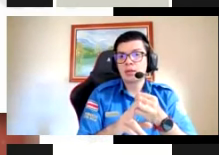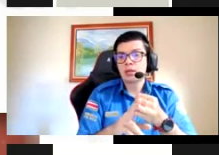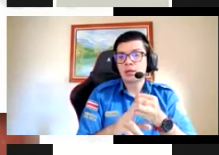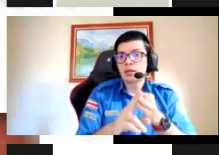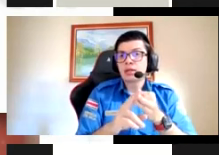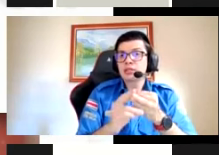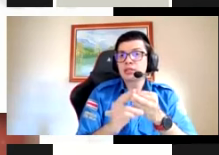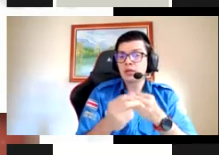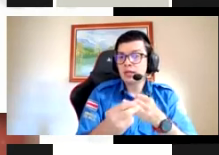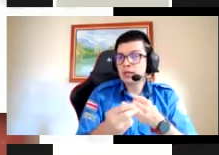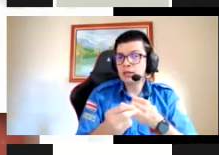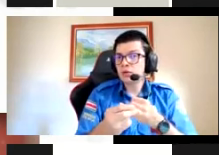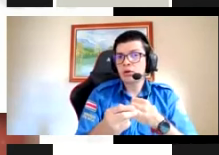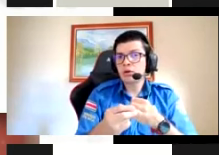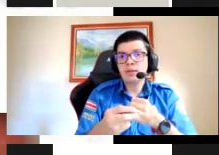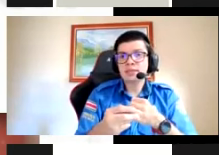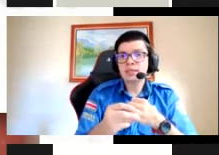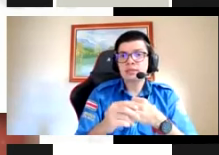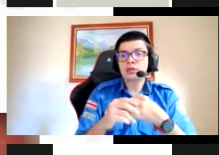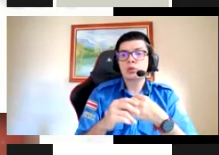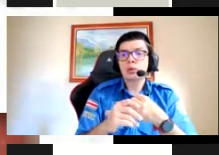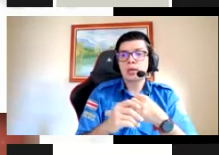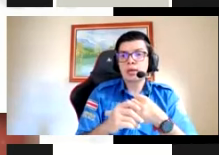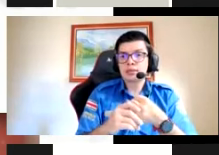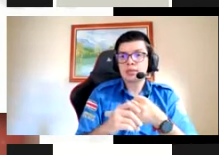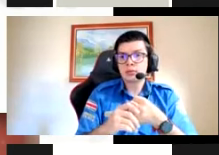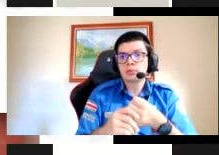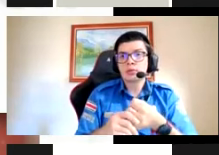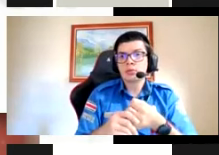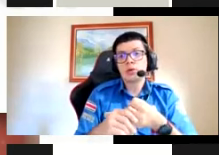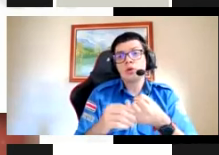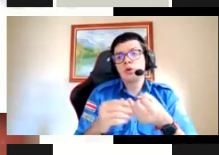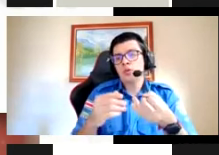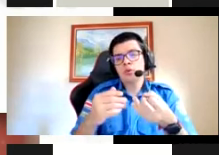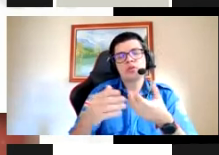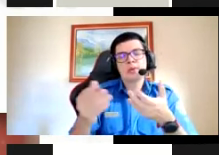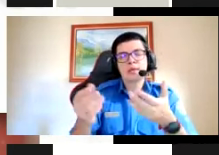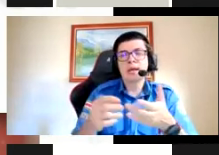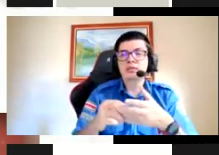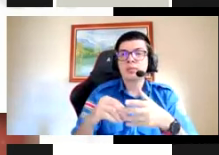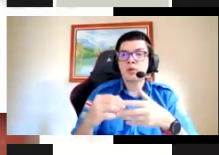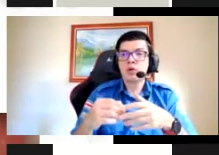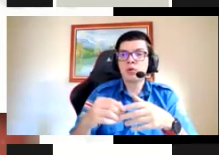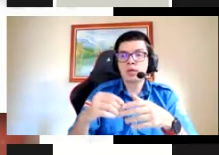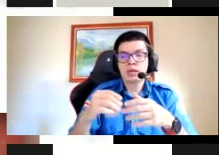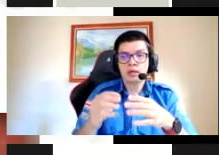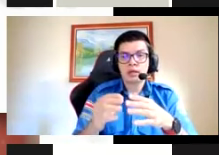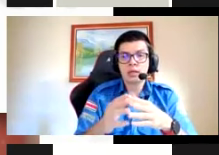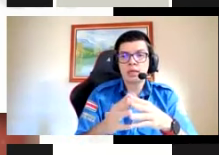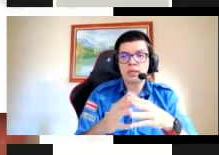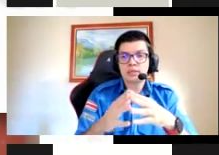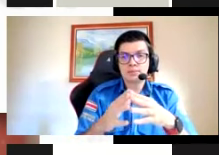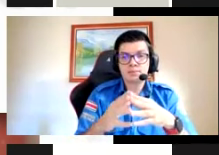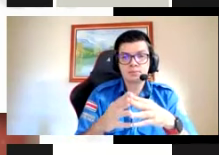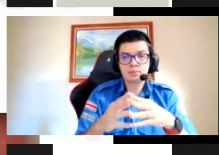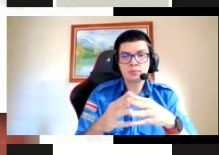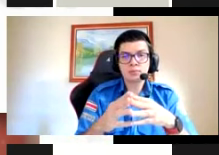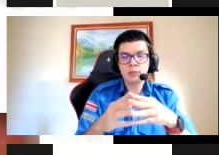etapa. Después de ahí, todo lo demás tiene que ser tubería en acero o otros materiales como cobre y